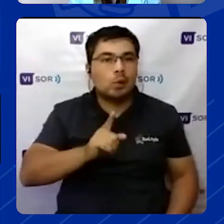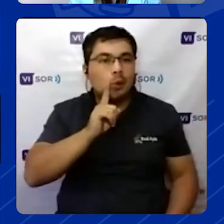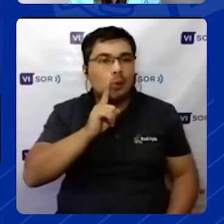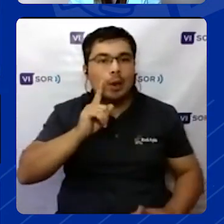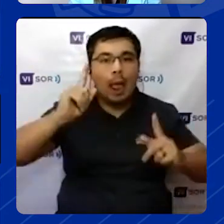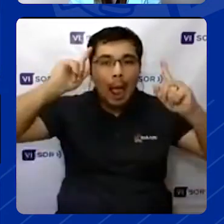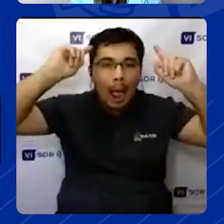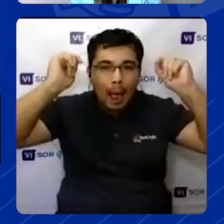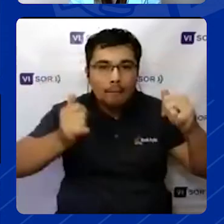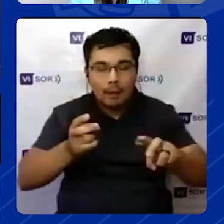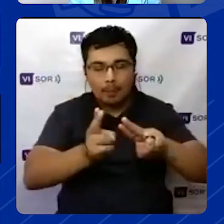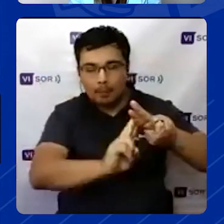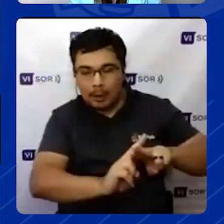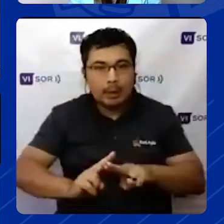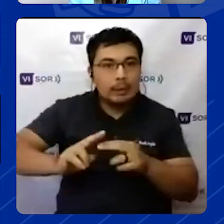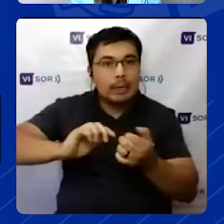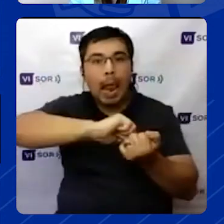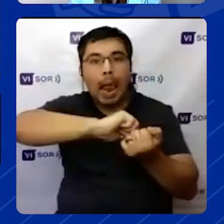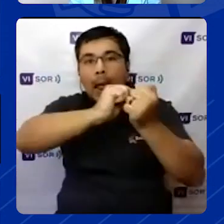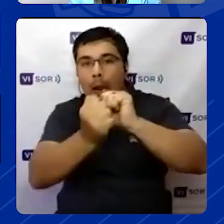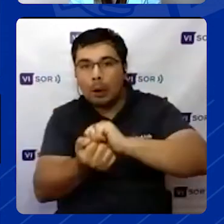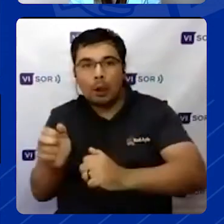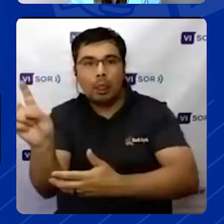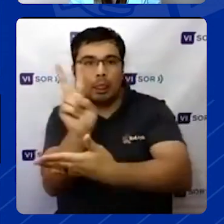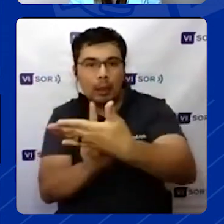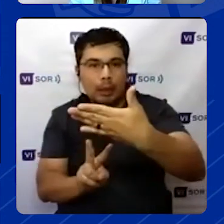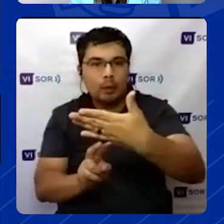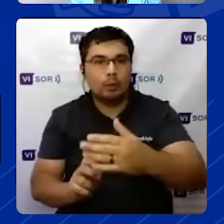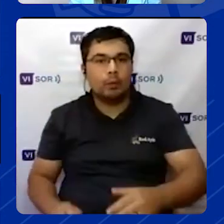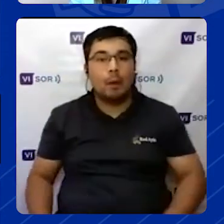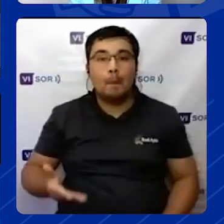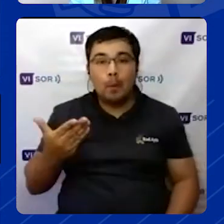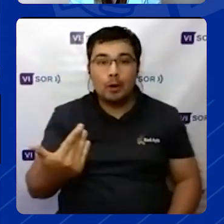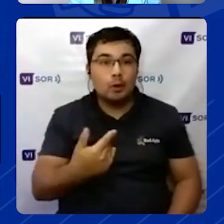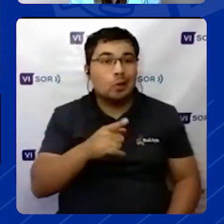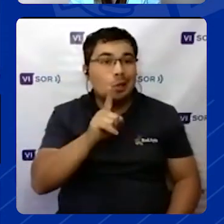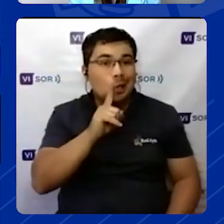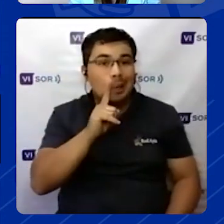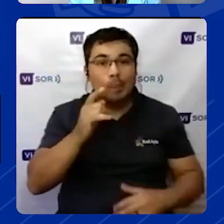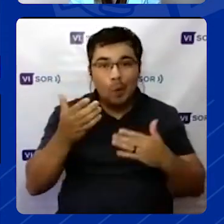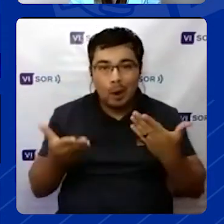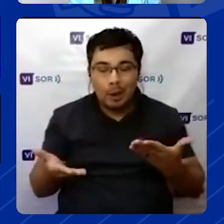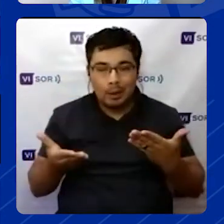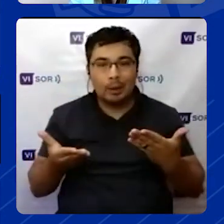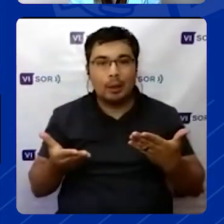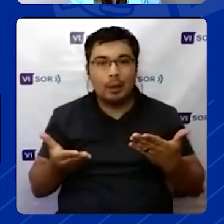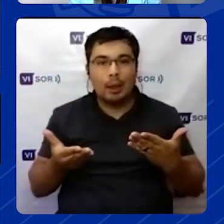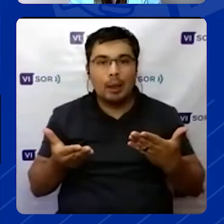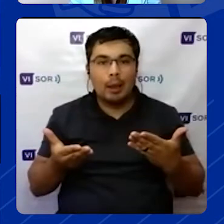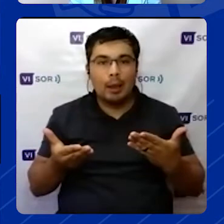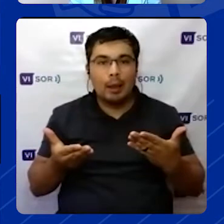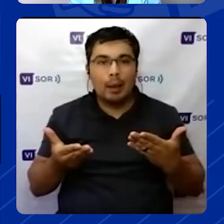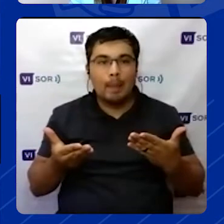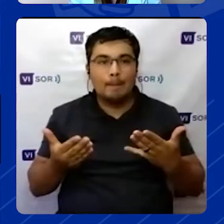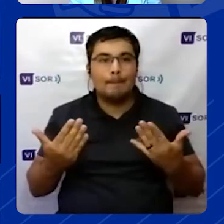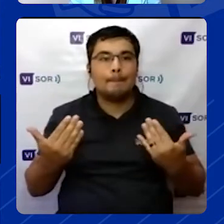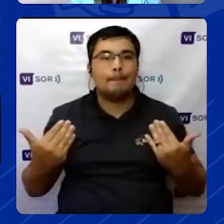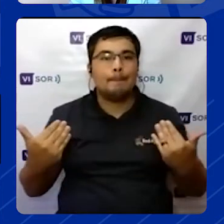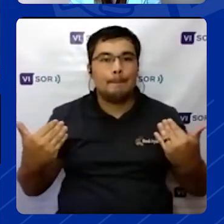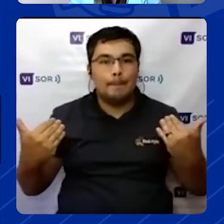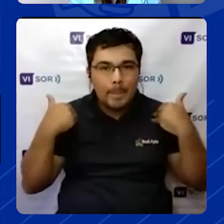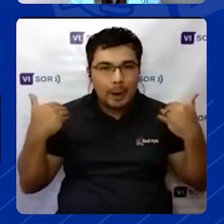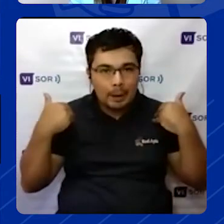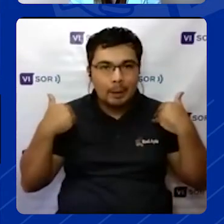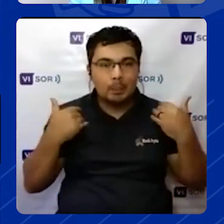realizar adaptación de textos. Por eso tenemos esta parte práctica, porque si fuera completamente teórico, no podrían ni